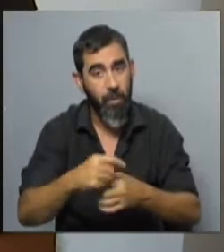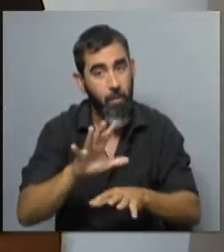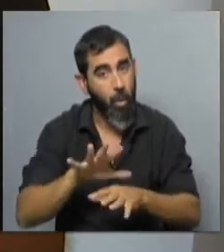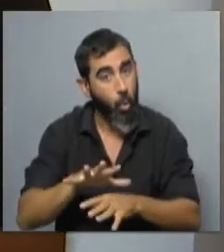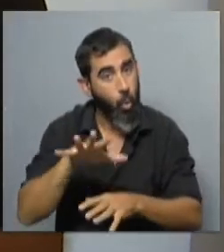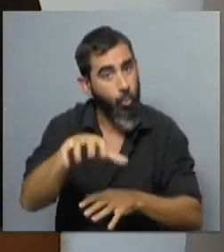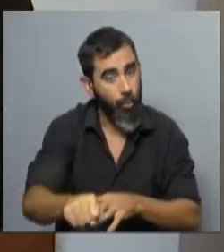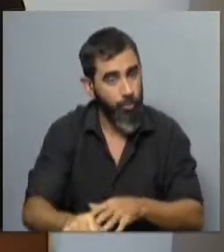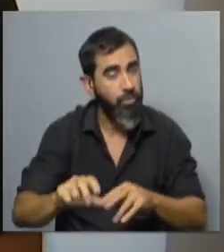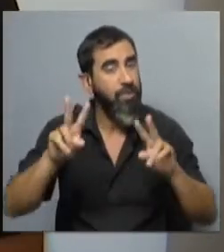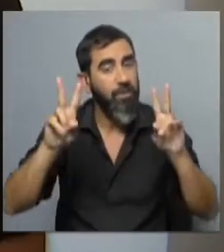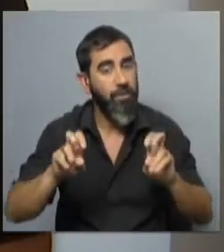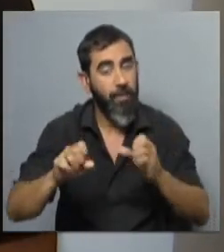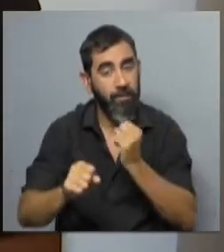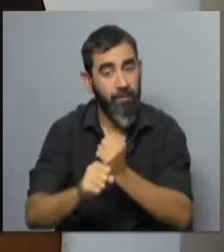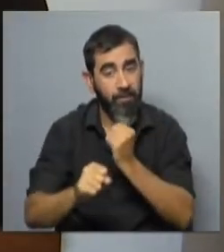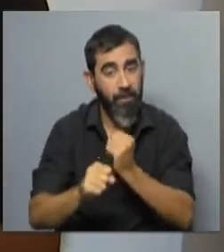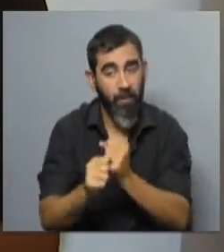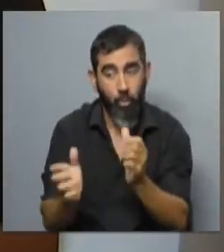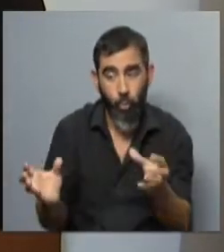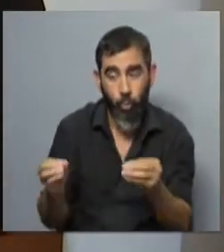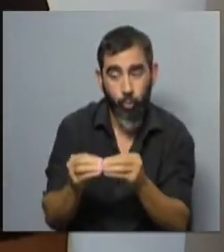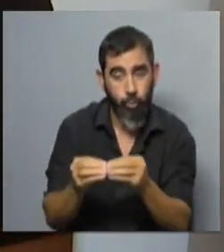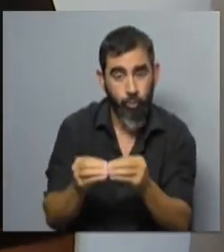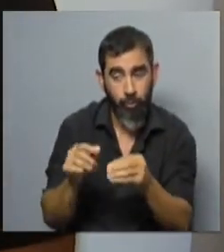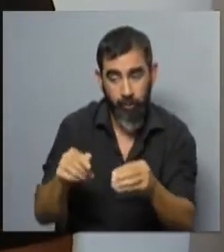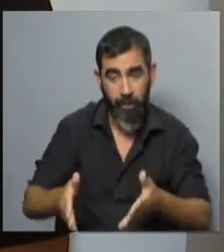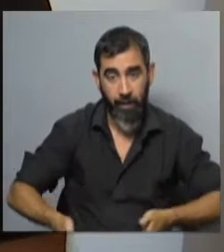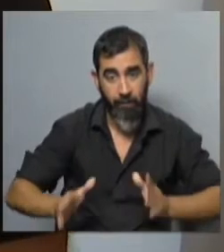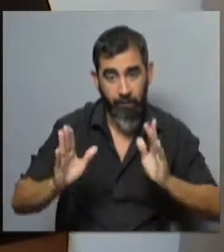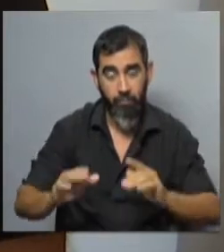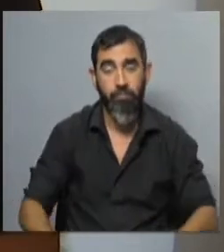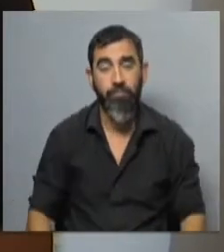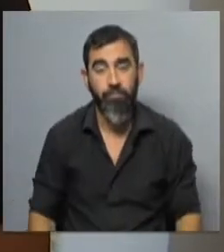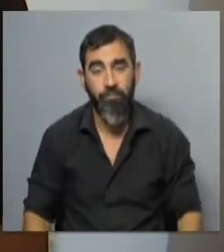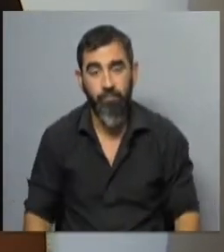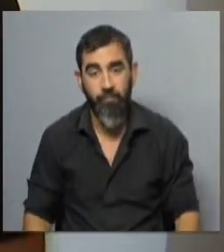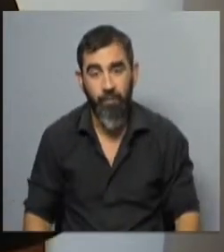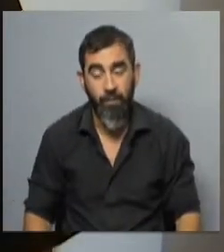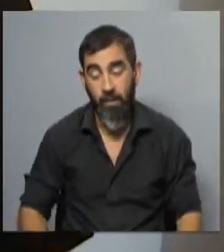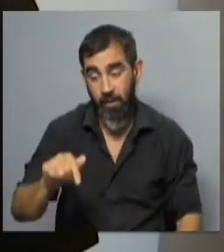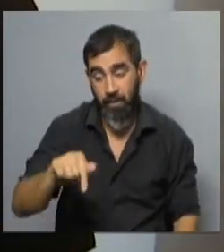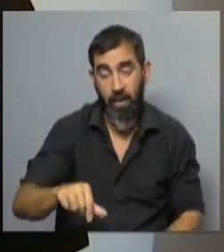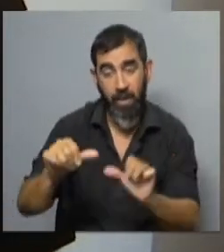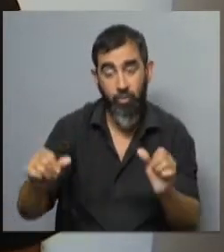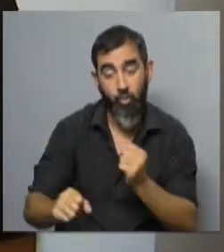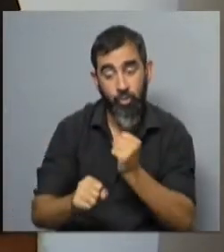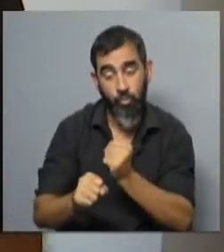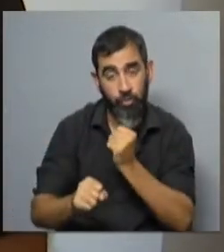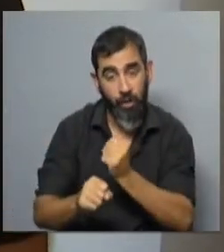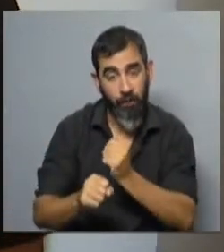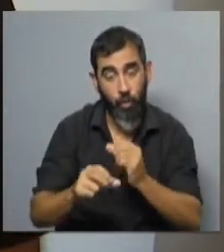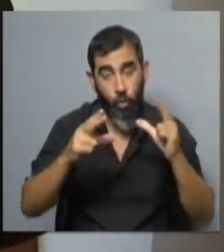compromiso, ¿no? En cuanto al trabajo en conjunto en este edificio y en general. Sí, totalmente. Acá se hizo un trabajo.